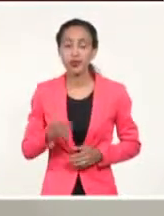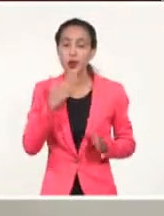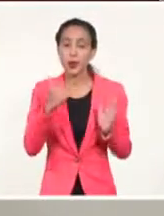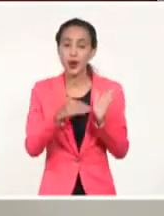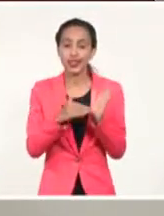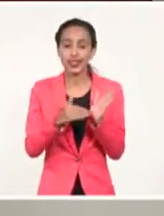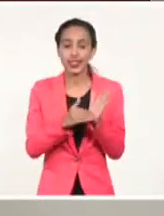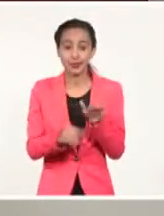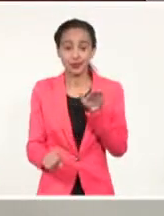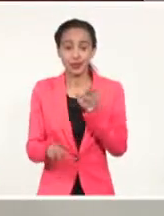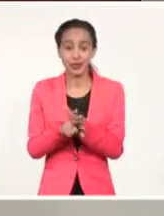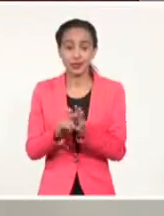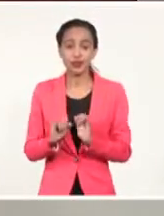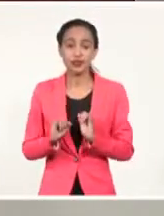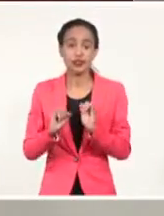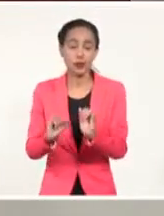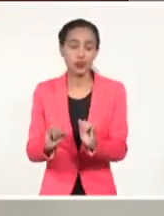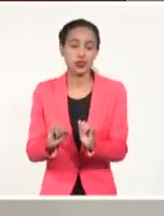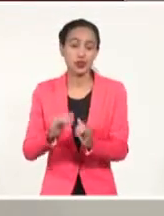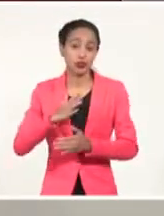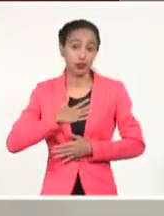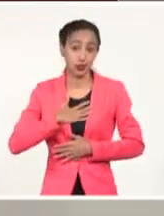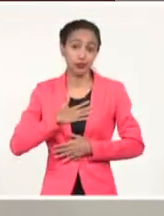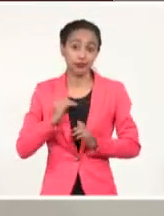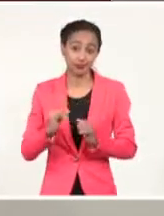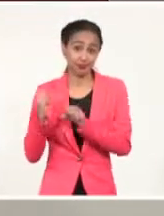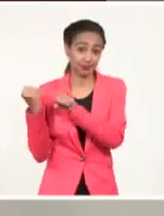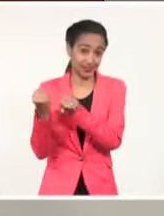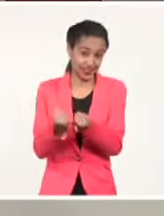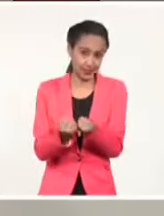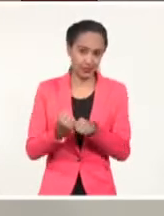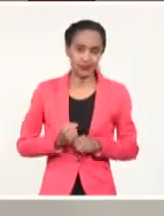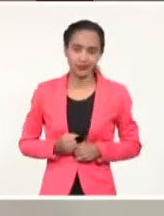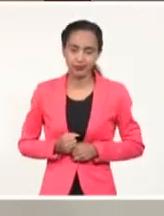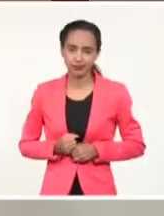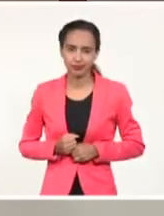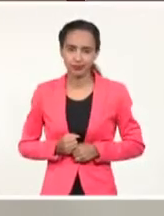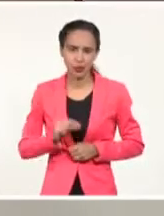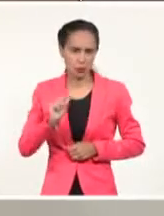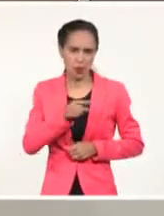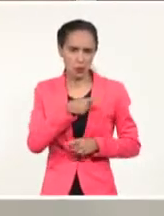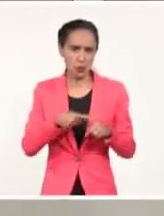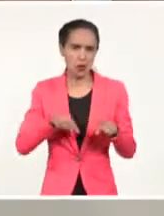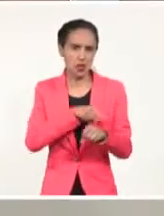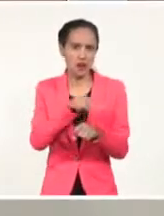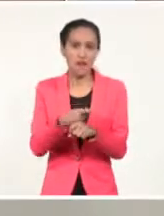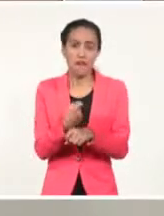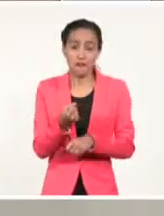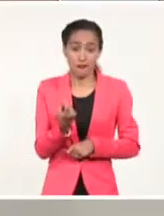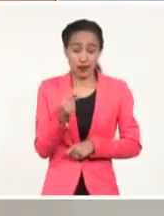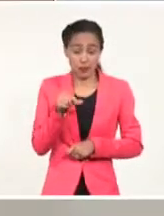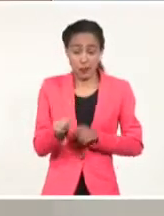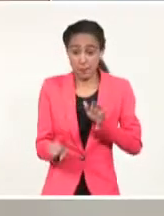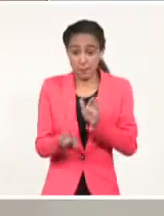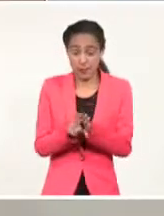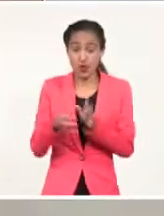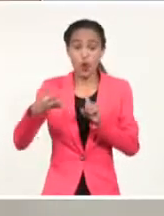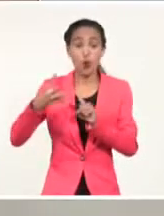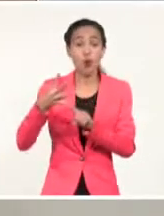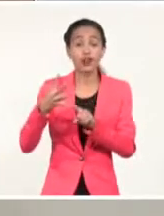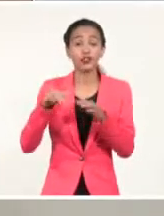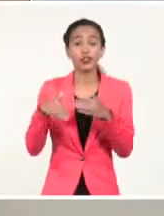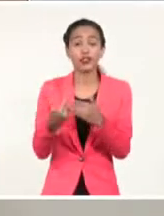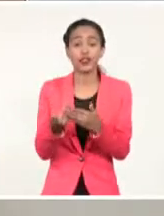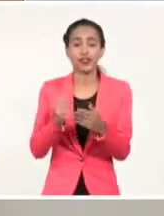Muy buenas tardes. Comenzamos con informaciones de nuestro pasatiempo nacional. Poco menos de media hora va restando para que inicie la cuarta fecha competitiva de